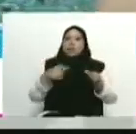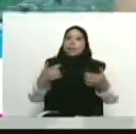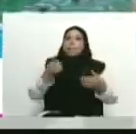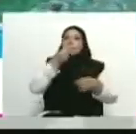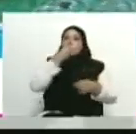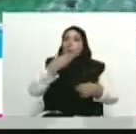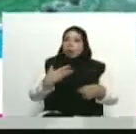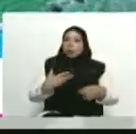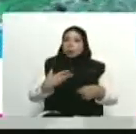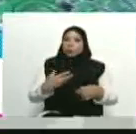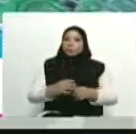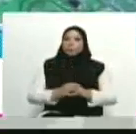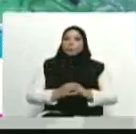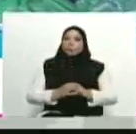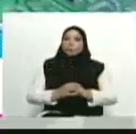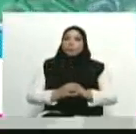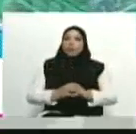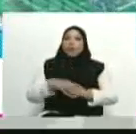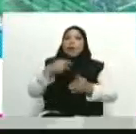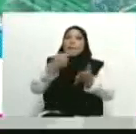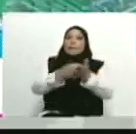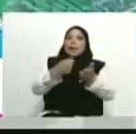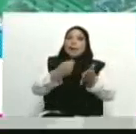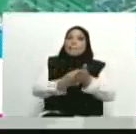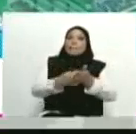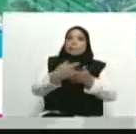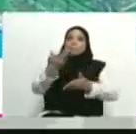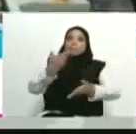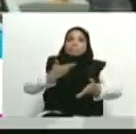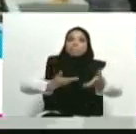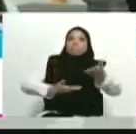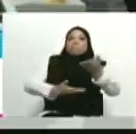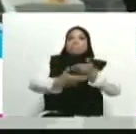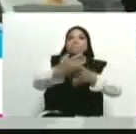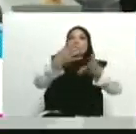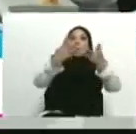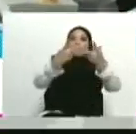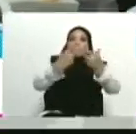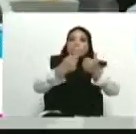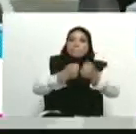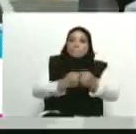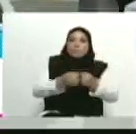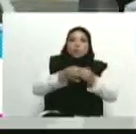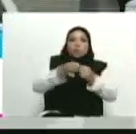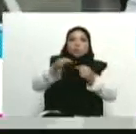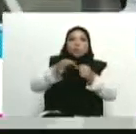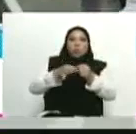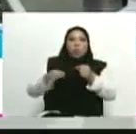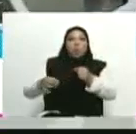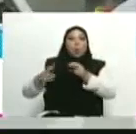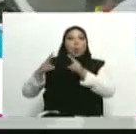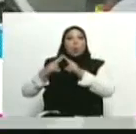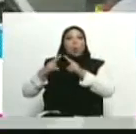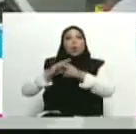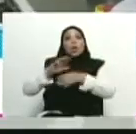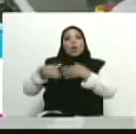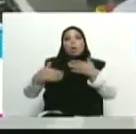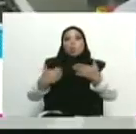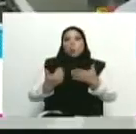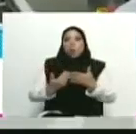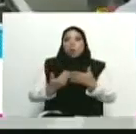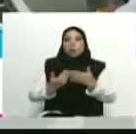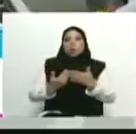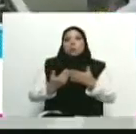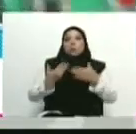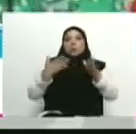a el cobro de los impuestos, sino a gestionar un municipio. Un alcalde puede conocer todas las áreas de sus municipios